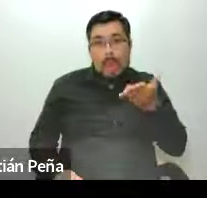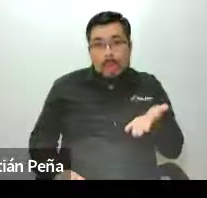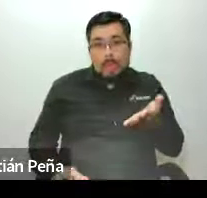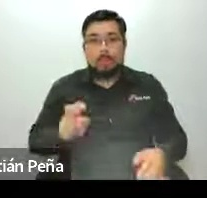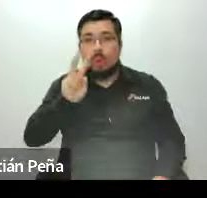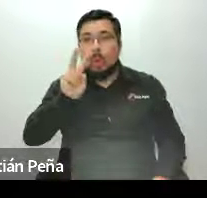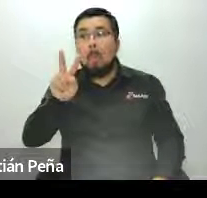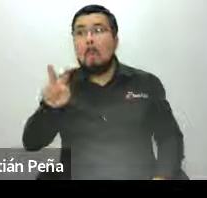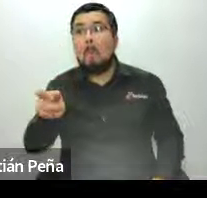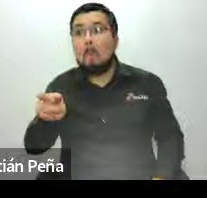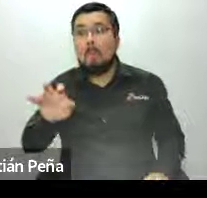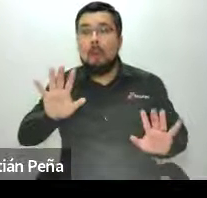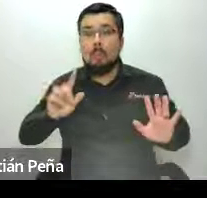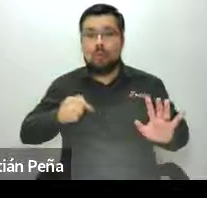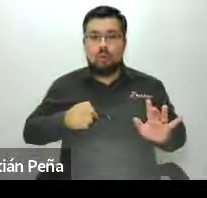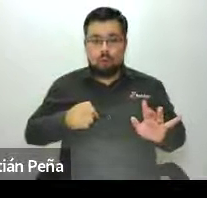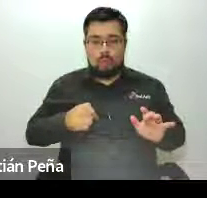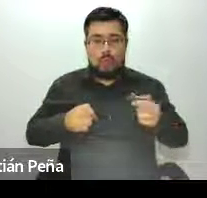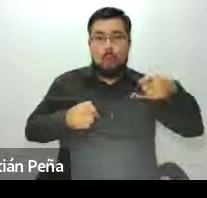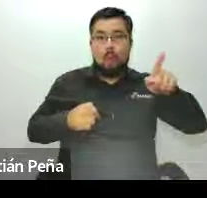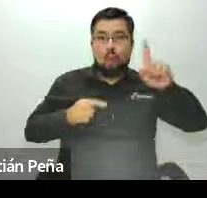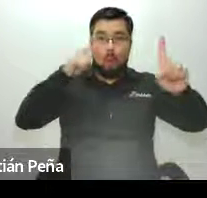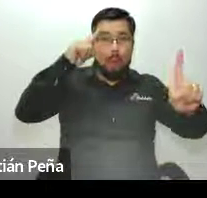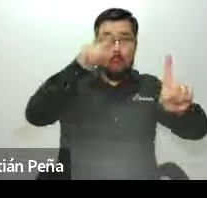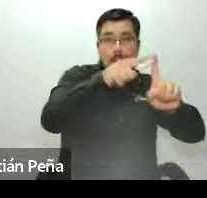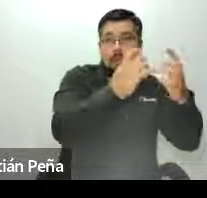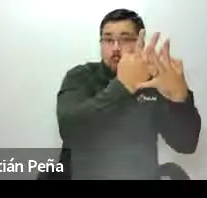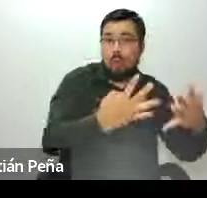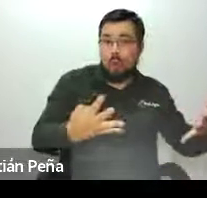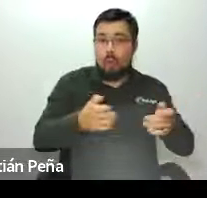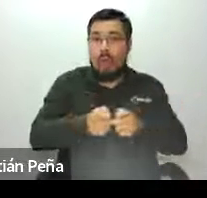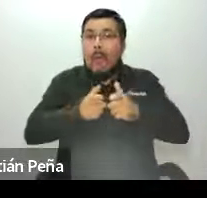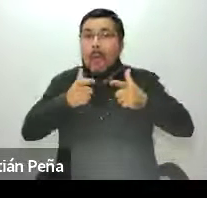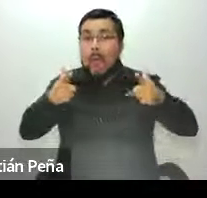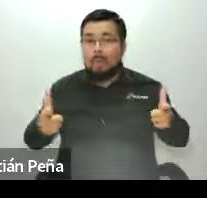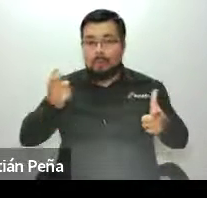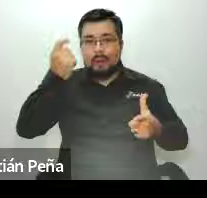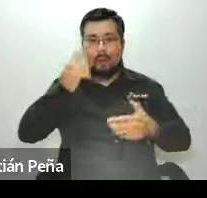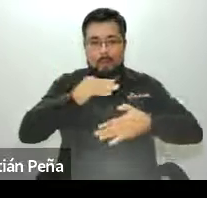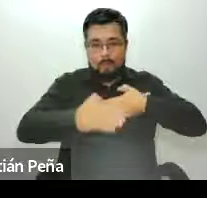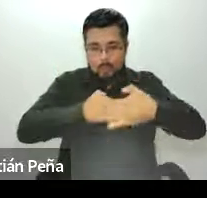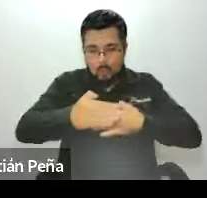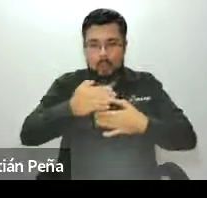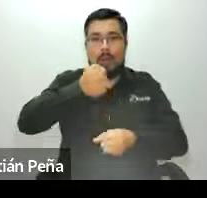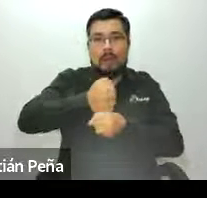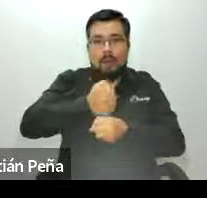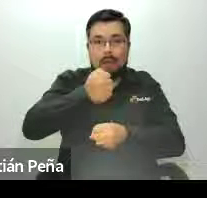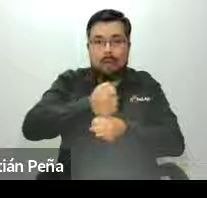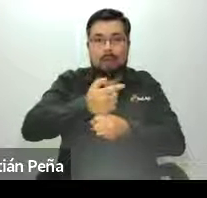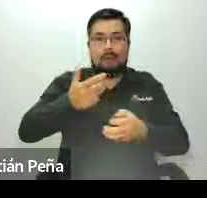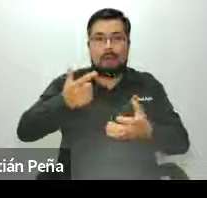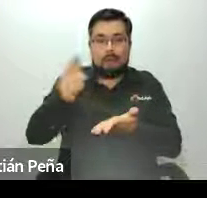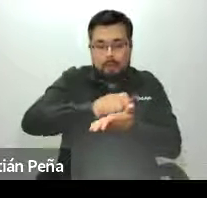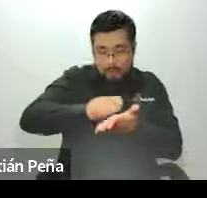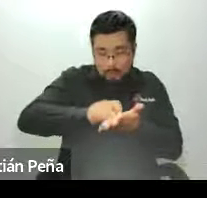mejor también me tengo que ampliar a otros objetivos del currículum. Es decir, las progresiones no es algo que esté escrito con piedra. Las progresiones no es, entonces